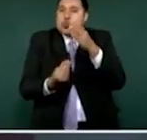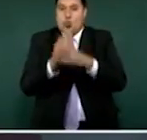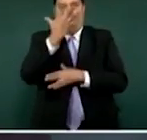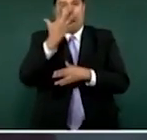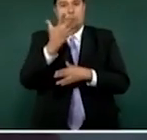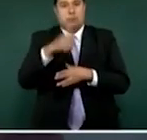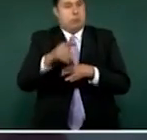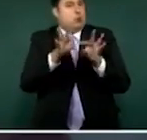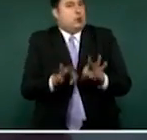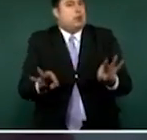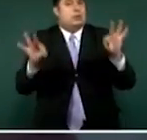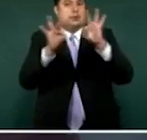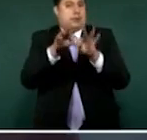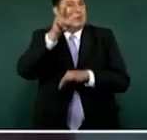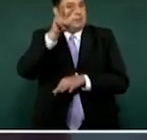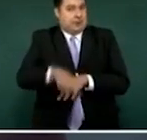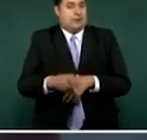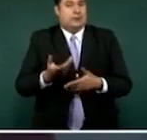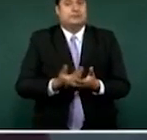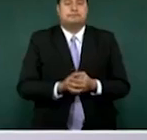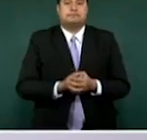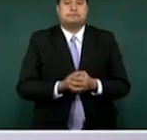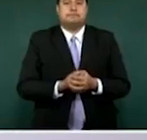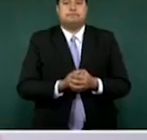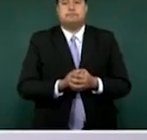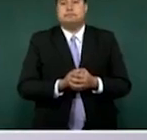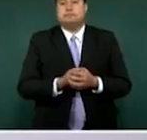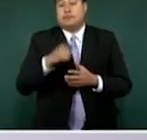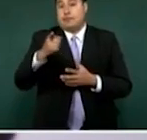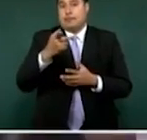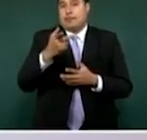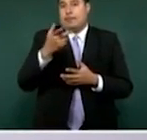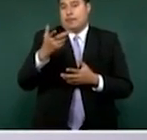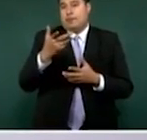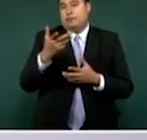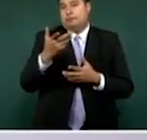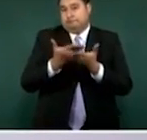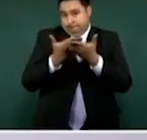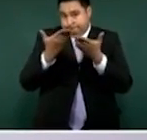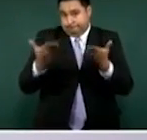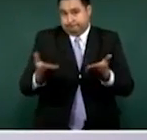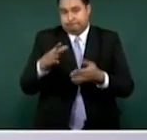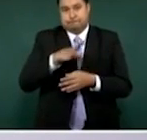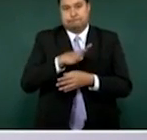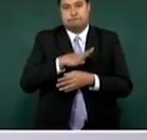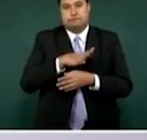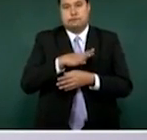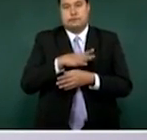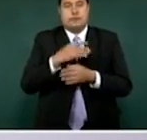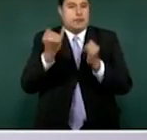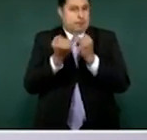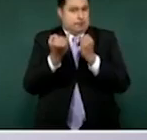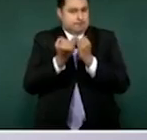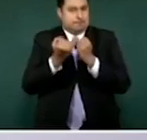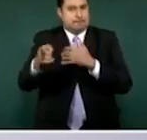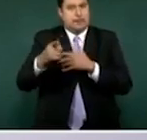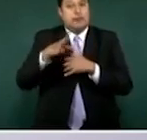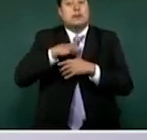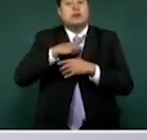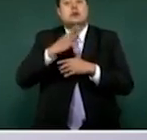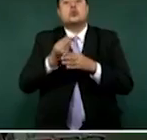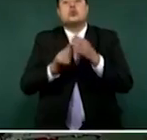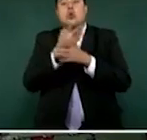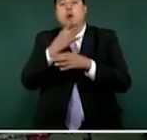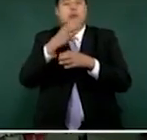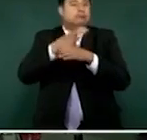algo muy, muy importante para nosotros y que de la mano con eso se esté planteando el equipamiento para